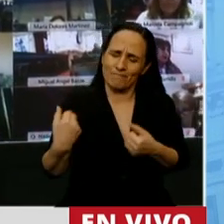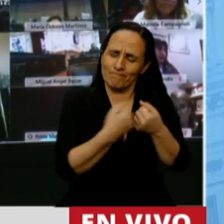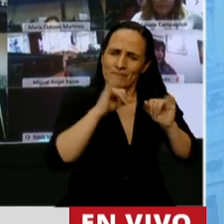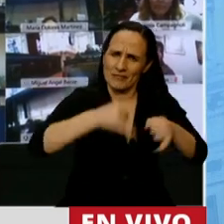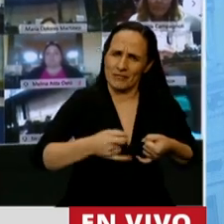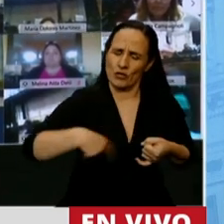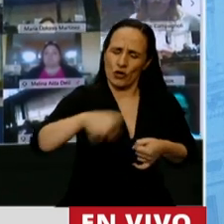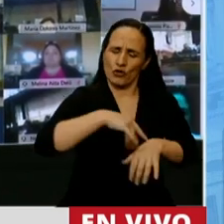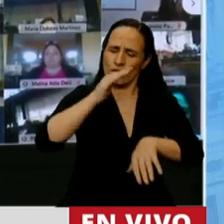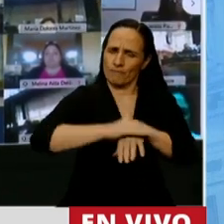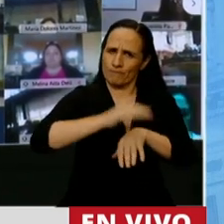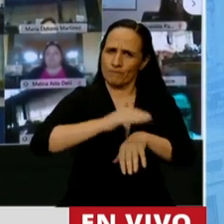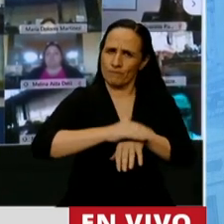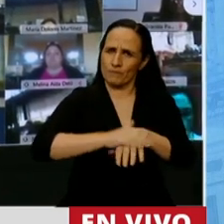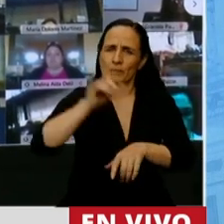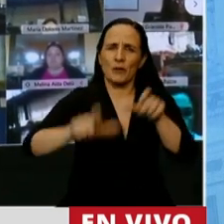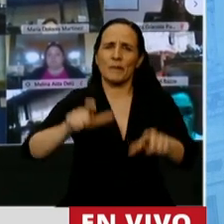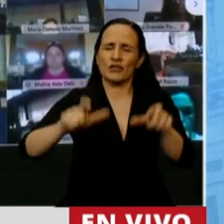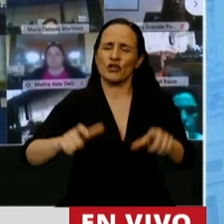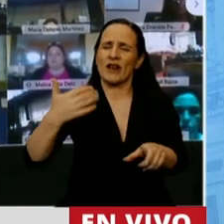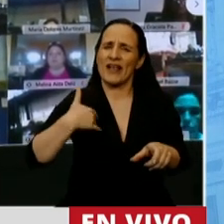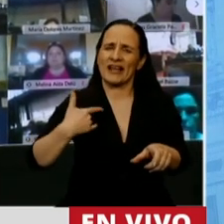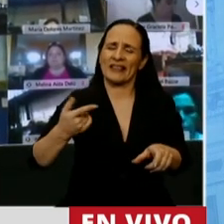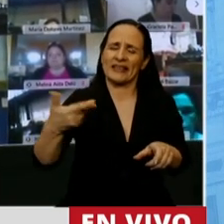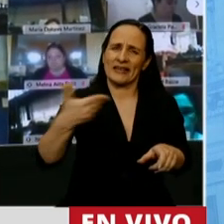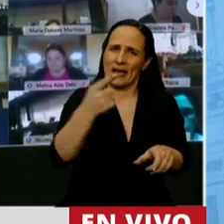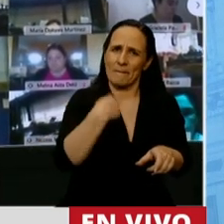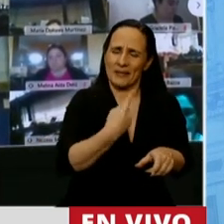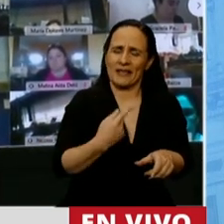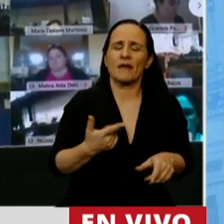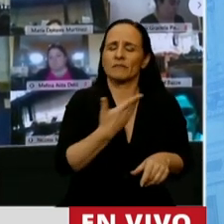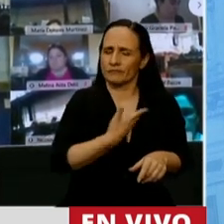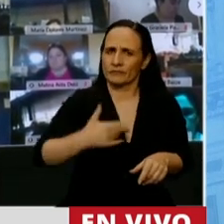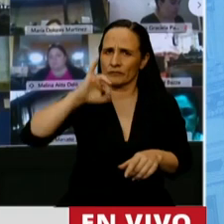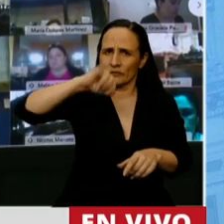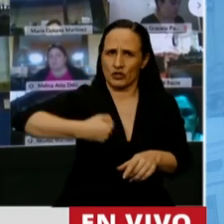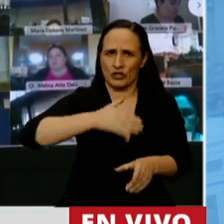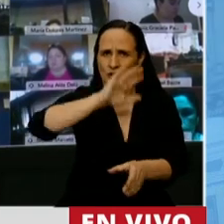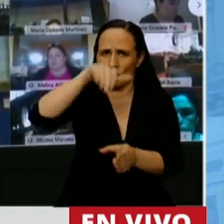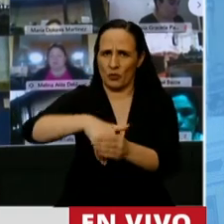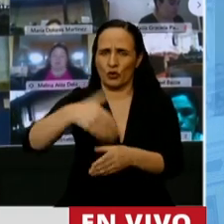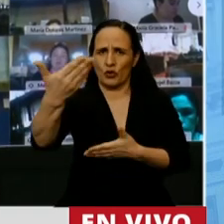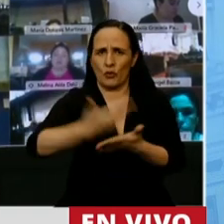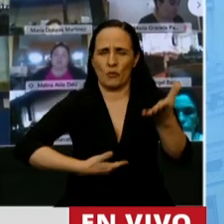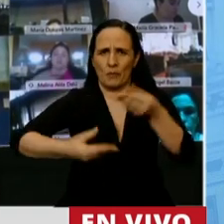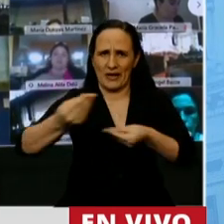capaces de estar a la altura de lo que los argentinos y argentinas esperan de nosotros. Señor presidente, acompaño afirmativamente este